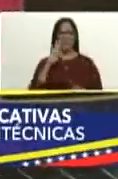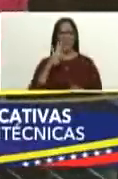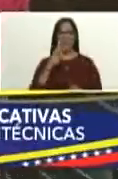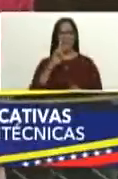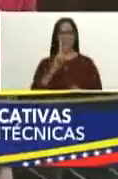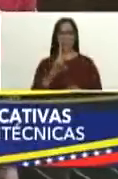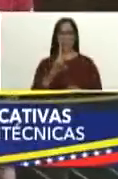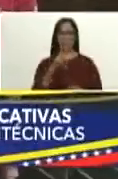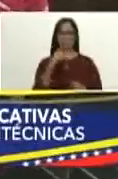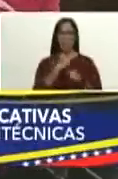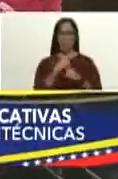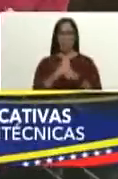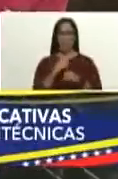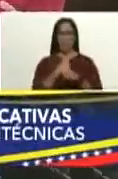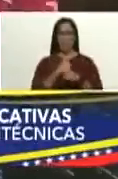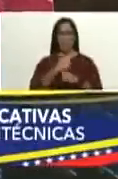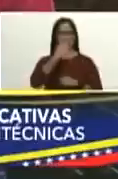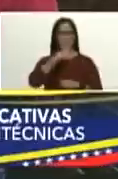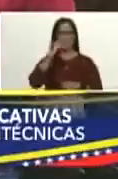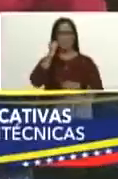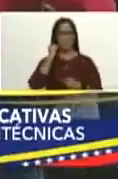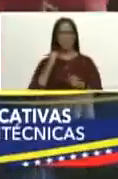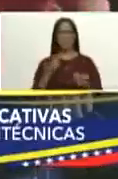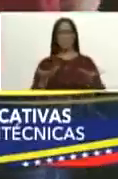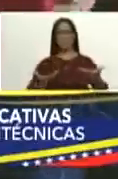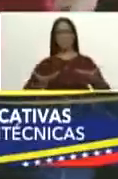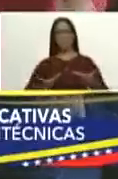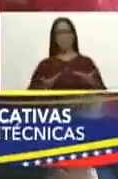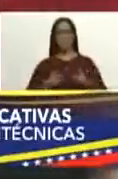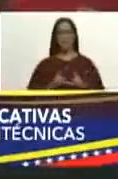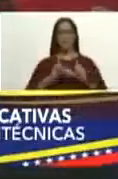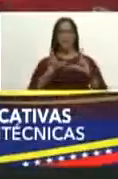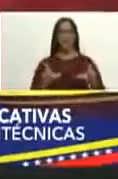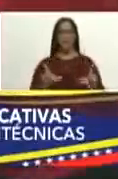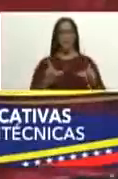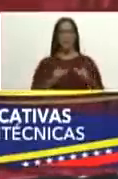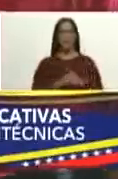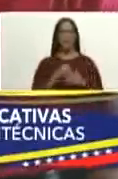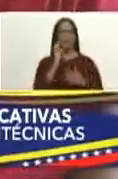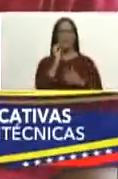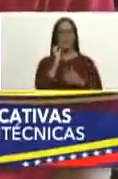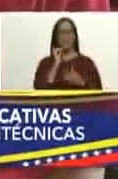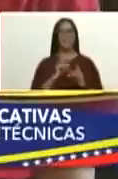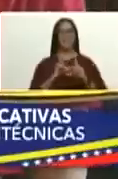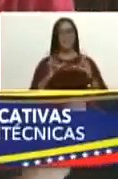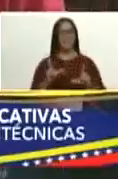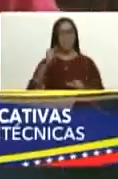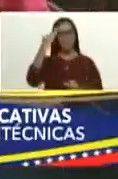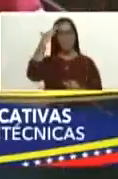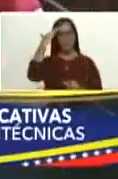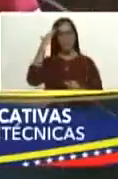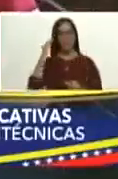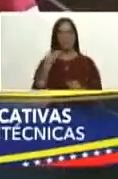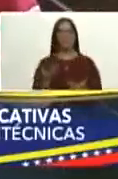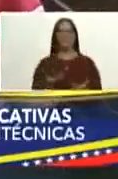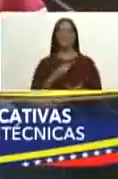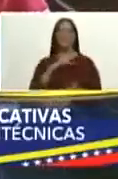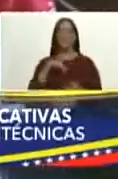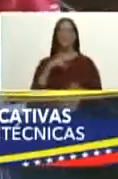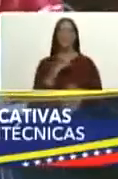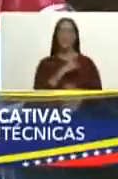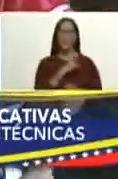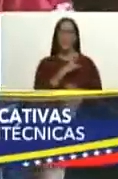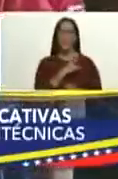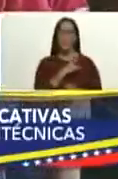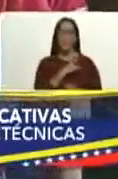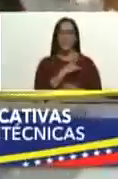42 trabajadoras y trabajadores reciben acreditaciones por experiencia y certificados de saberes de la mano de nuestras